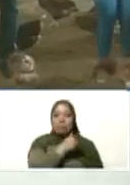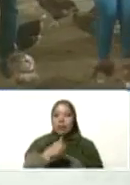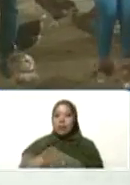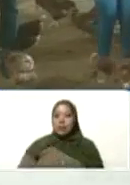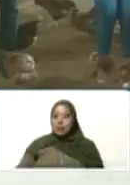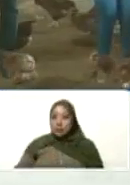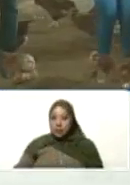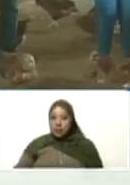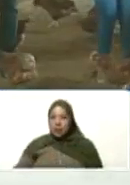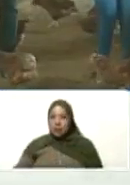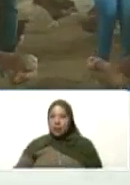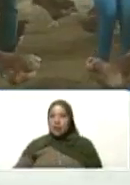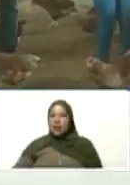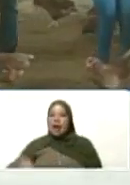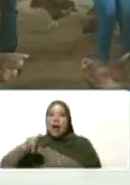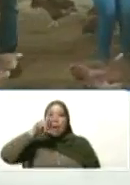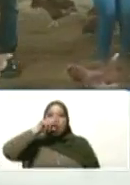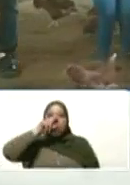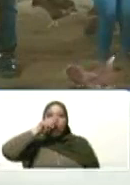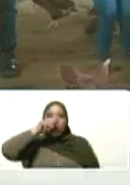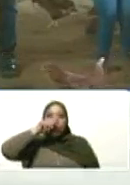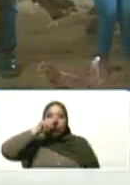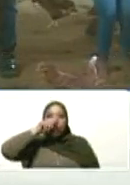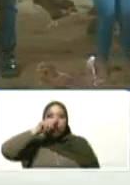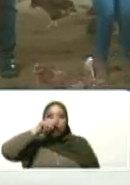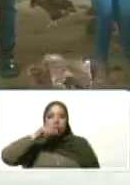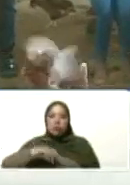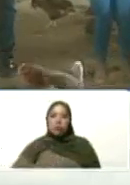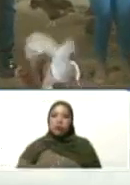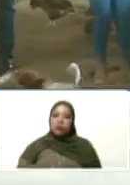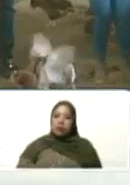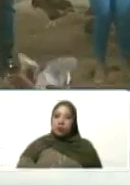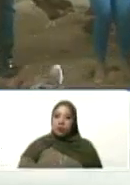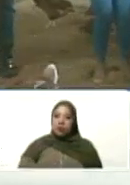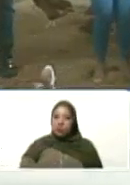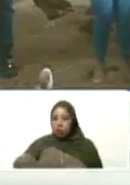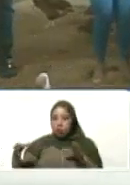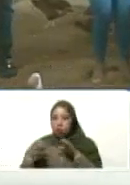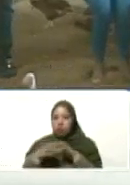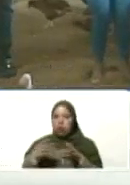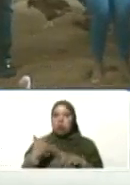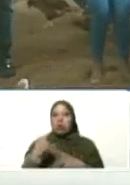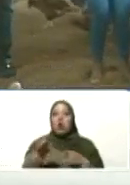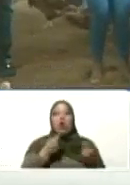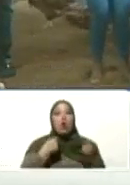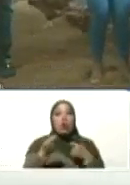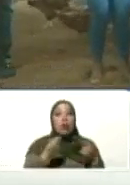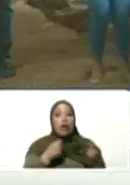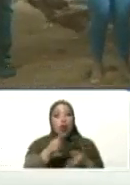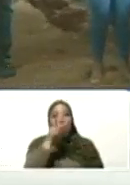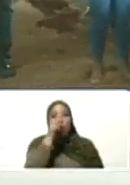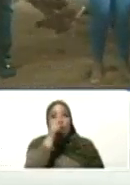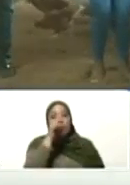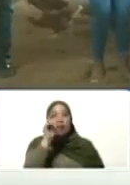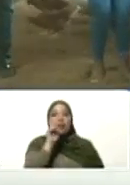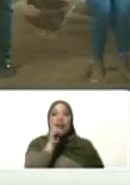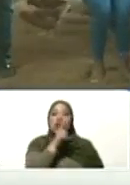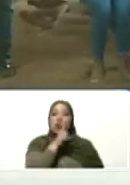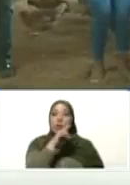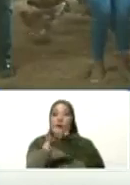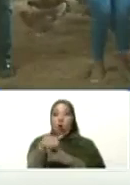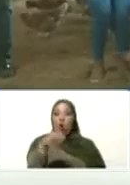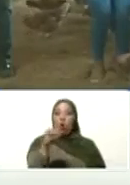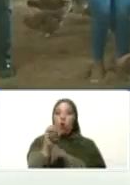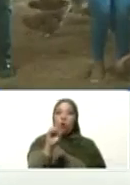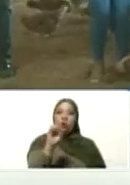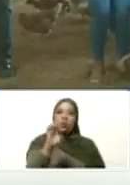presidente de Avícolas del Alba. Y José Guerra, coordinador de la UPSA